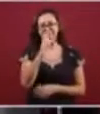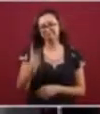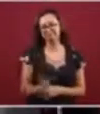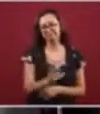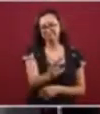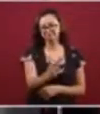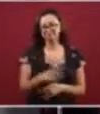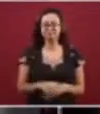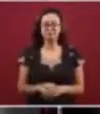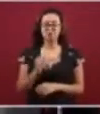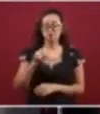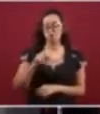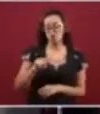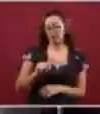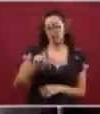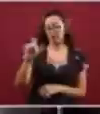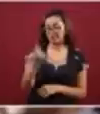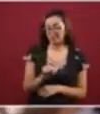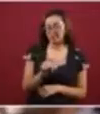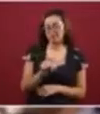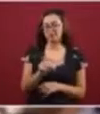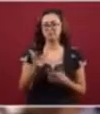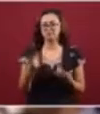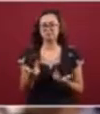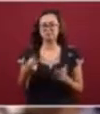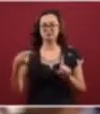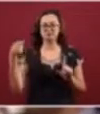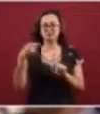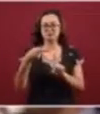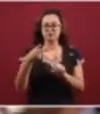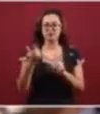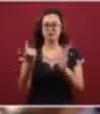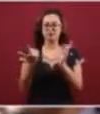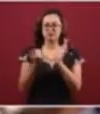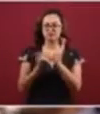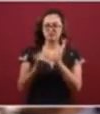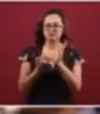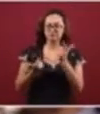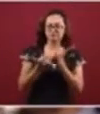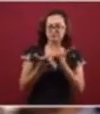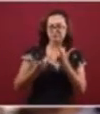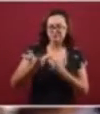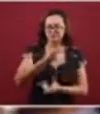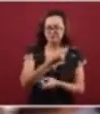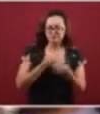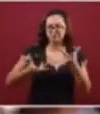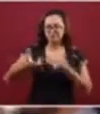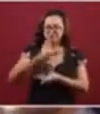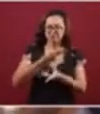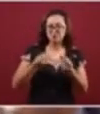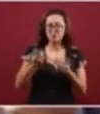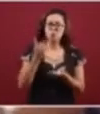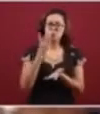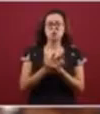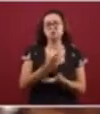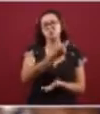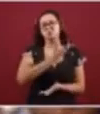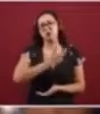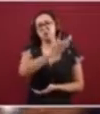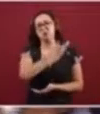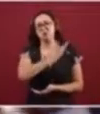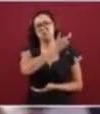¿cuándo logrará la agencia dejar de ser una amiba de las finanzas públicas del Estado y que produzca su propio